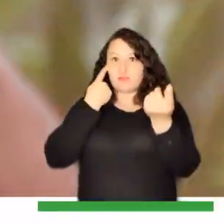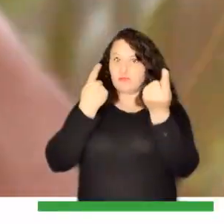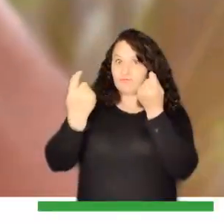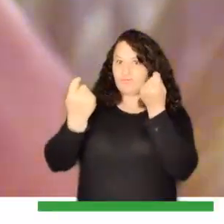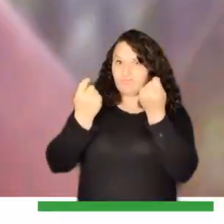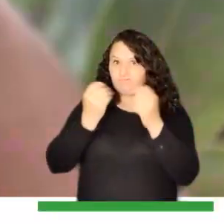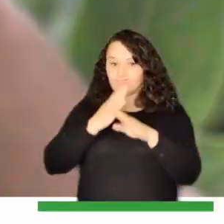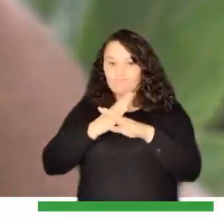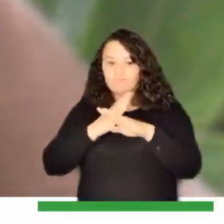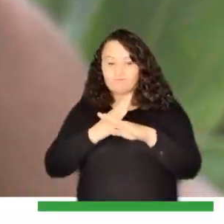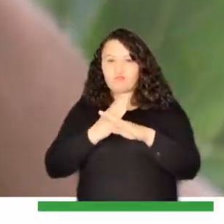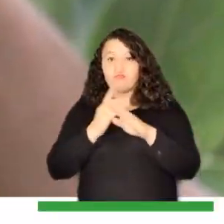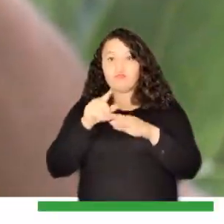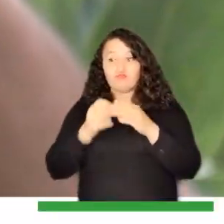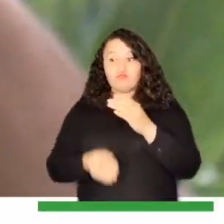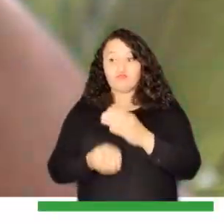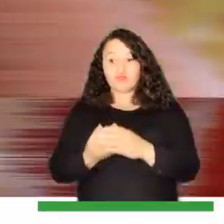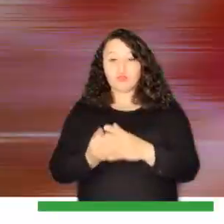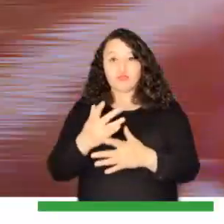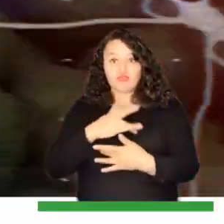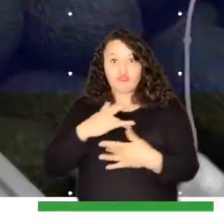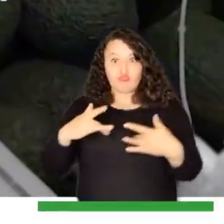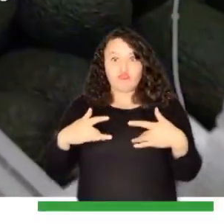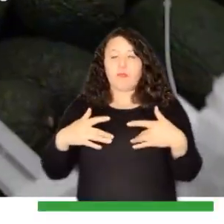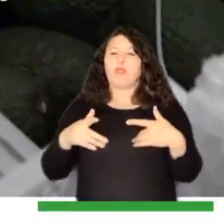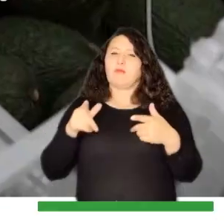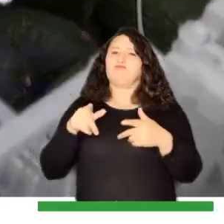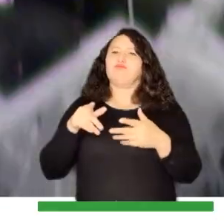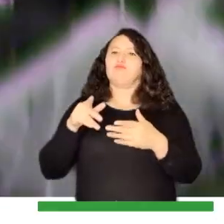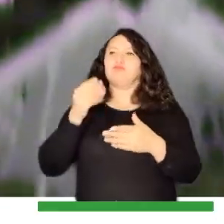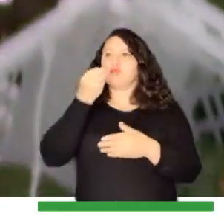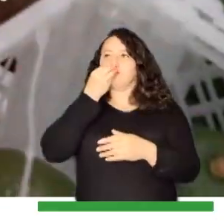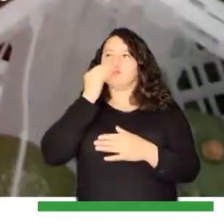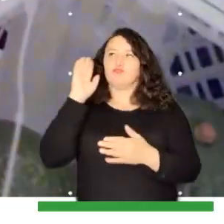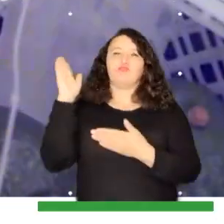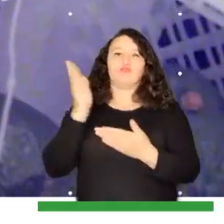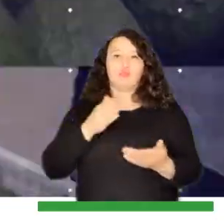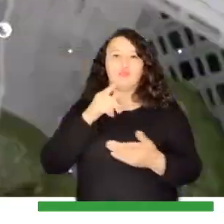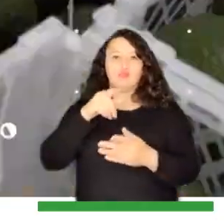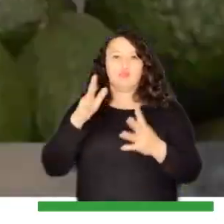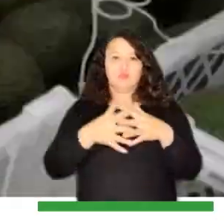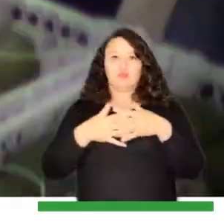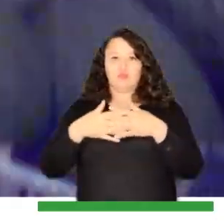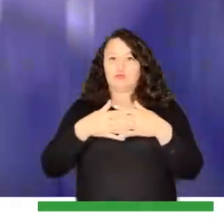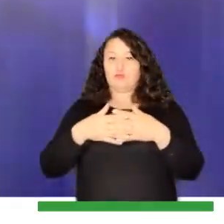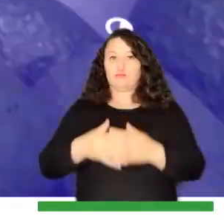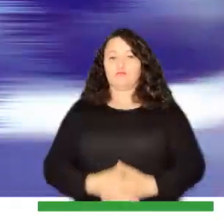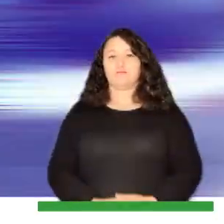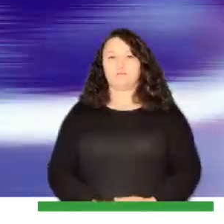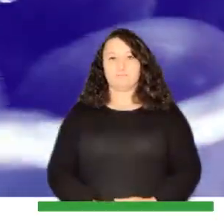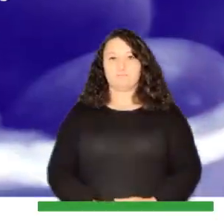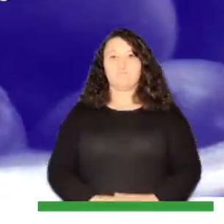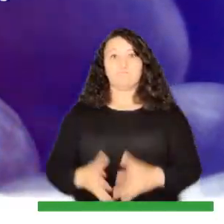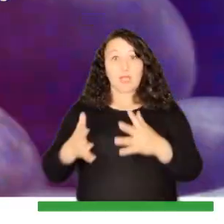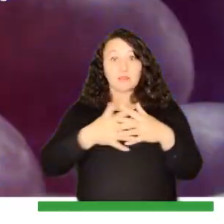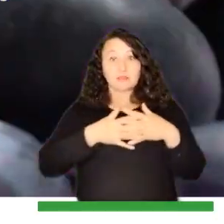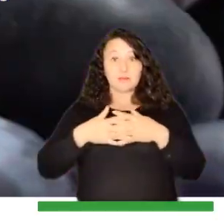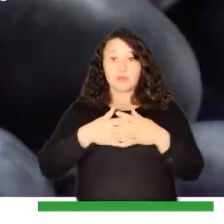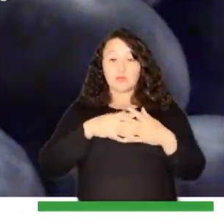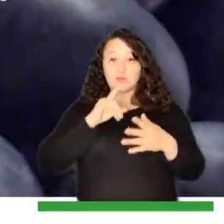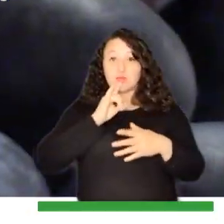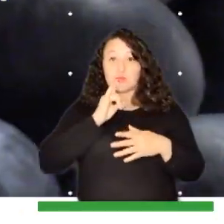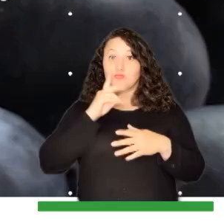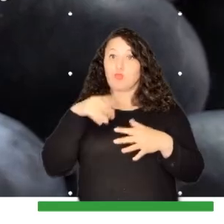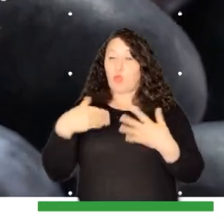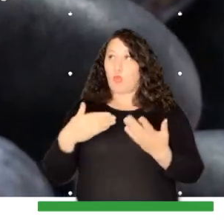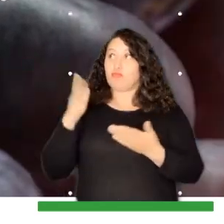para fortalecer la sanidad de su producción y de aquellos alimentos que son importados por este país. El mercado estadounidense es de